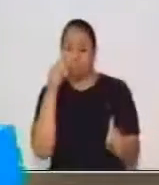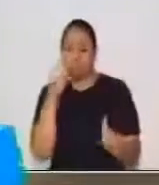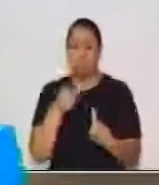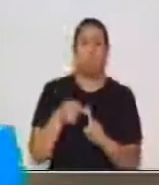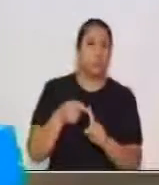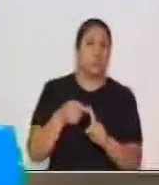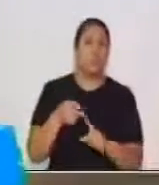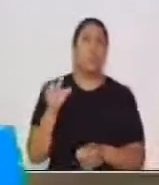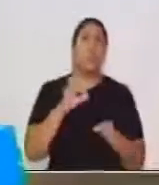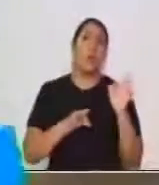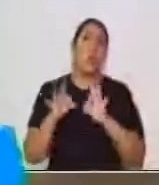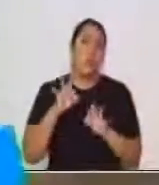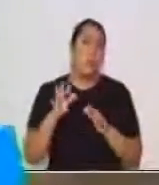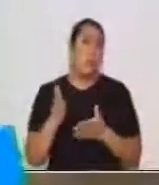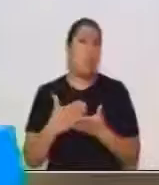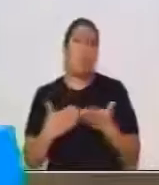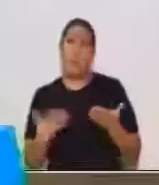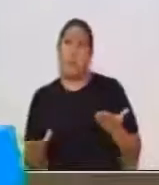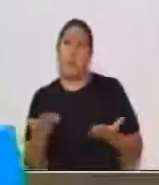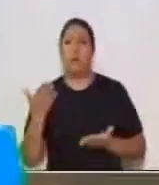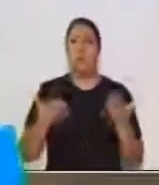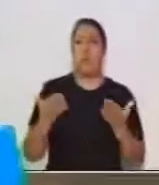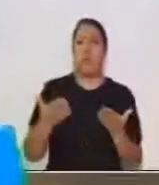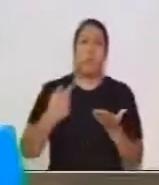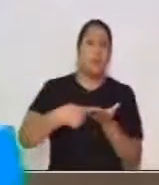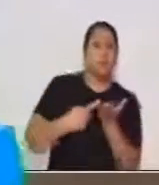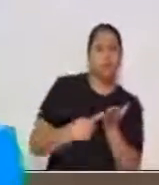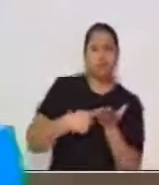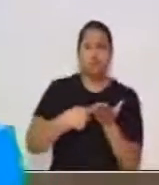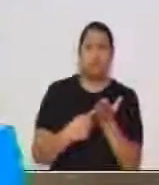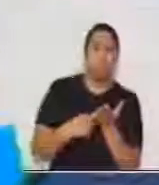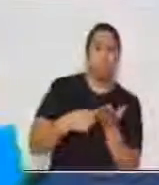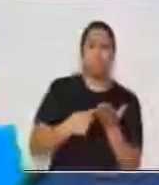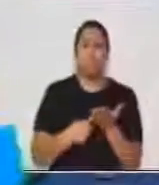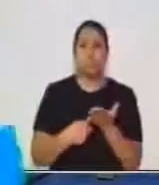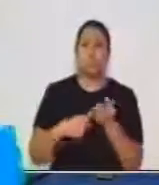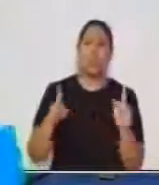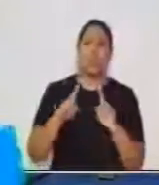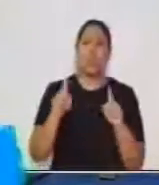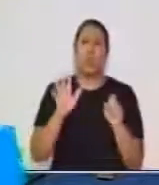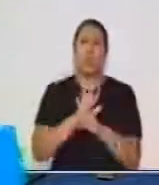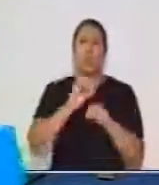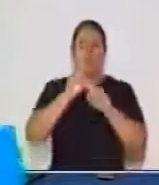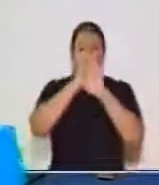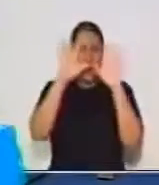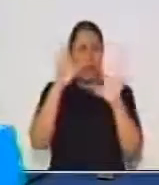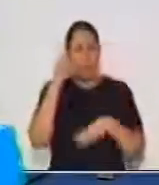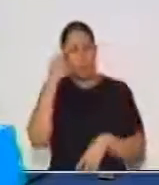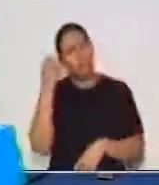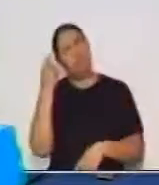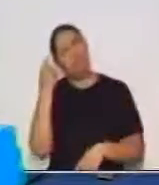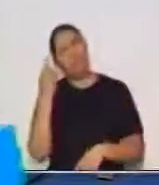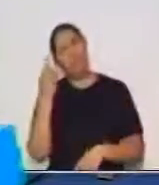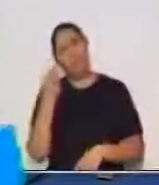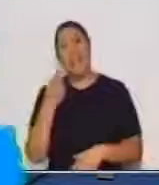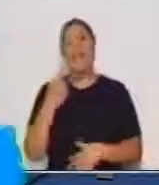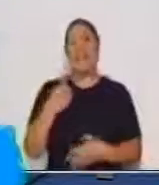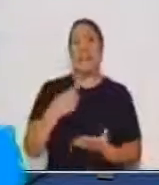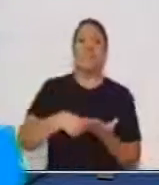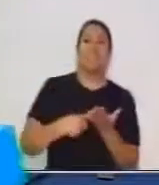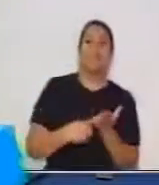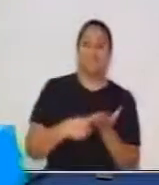o algo que se quiera debatir, algo que no está completamente claro. Entonces, eso es lo que se busca, que